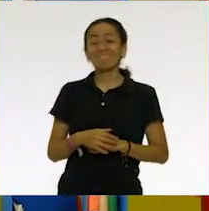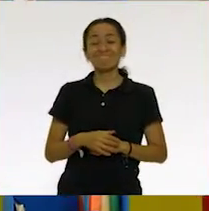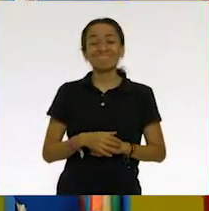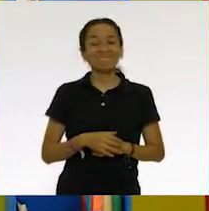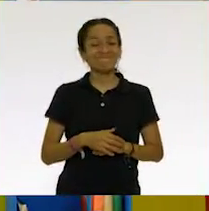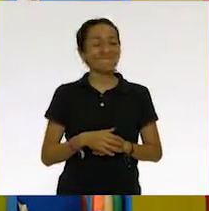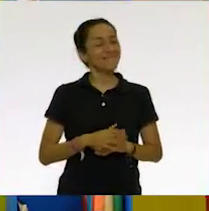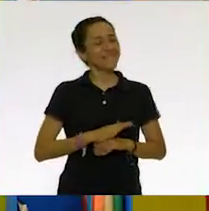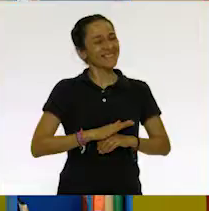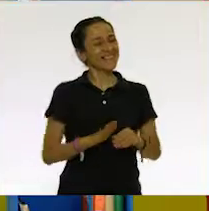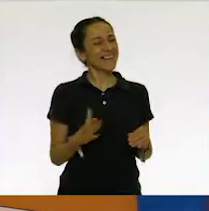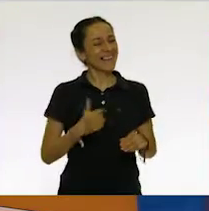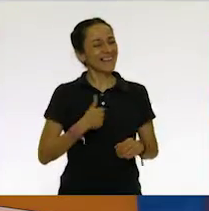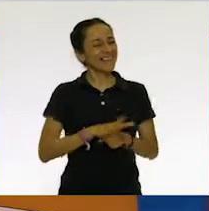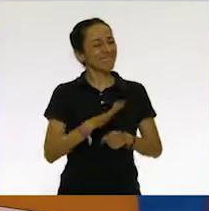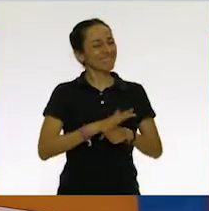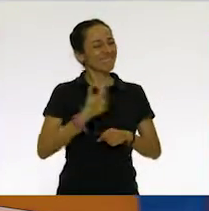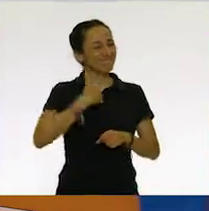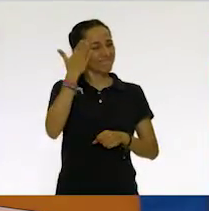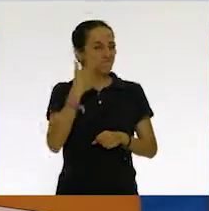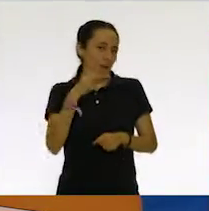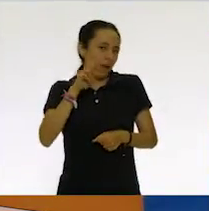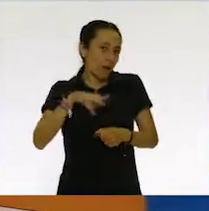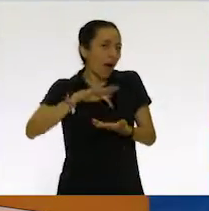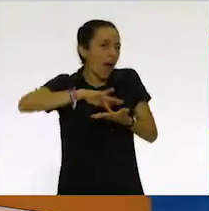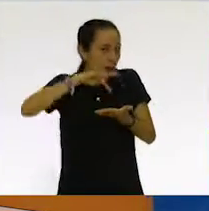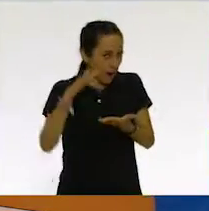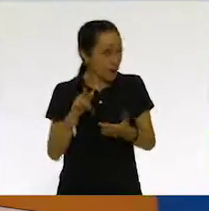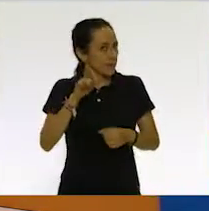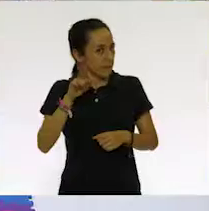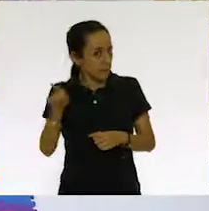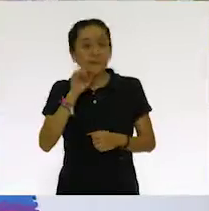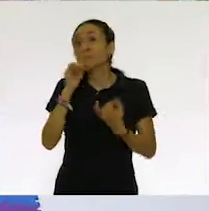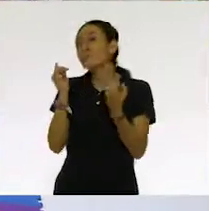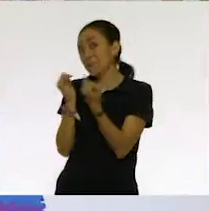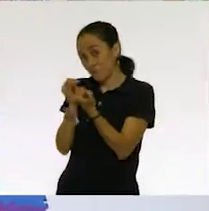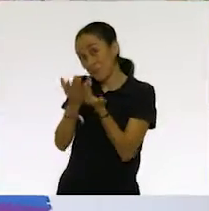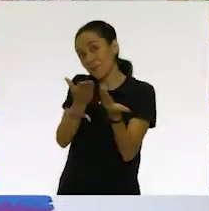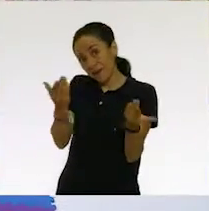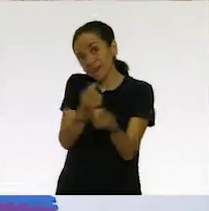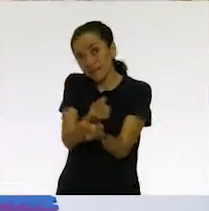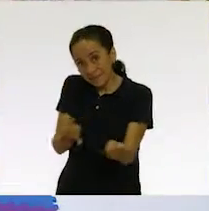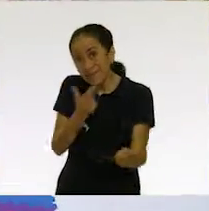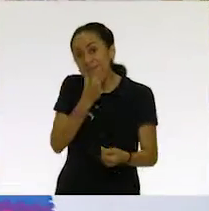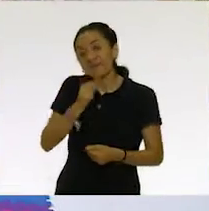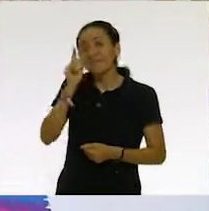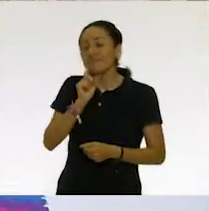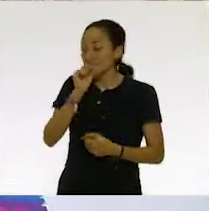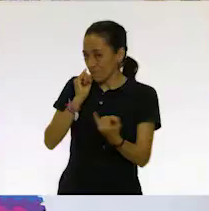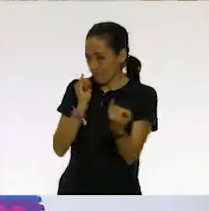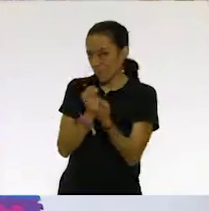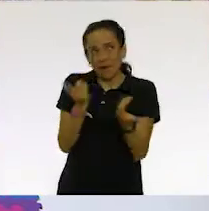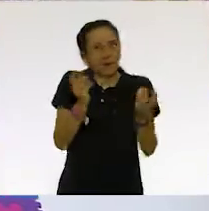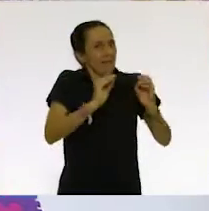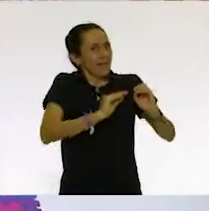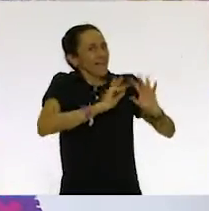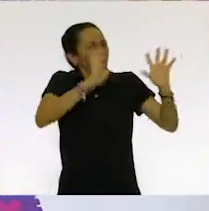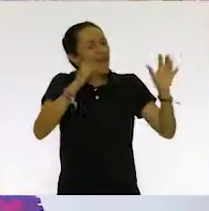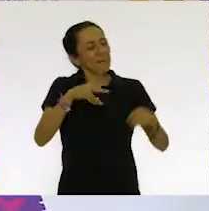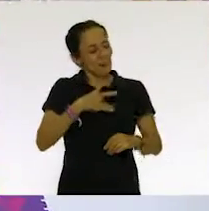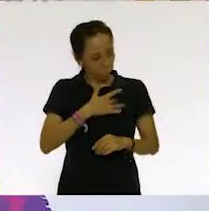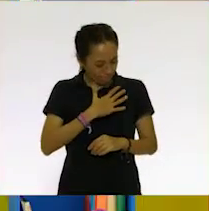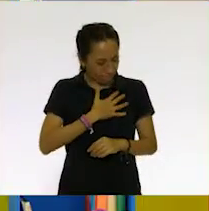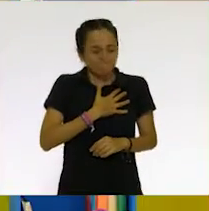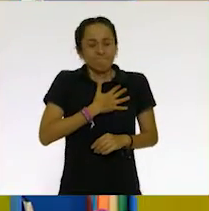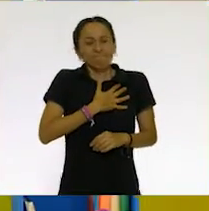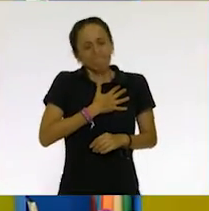te lo debemos a ti. Y por eso... Y a la participación de las niñas y niños, por claro, supuesto. Claro, claro. Pero por eso te lo agradecemos con gracias, el corazón. Gracias, Oscar.